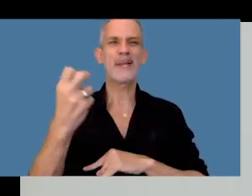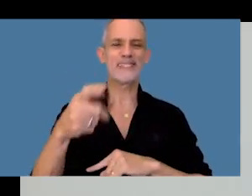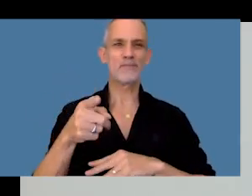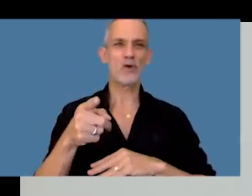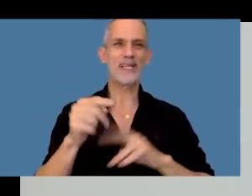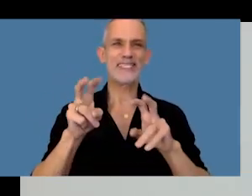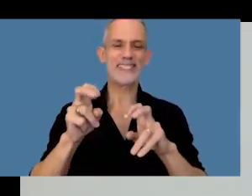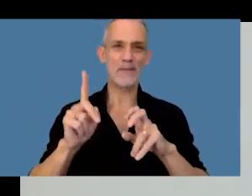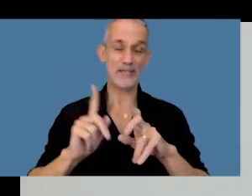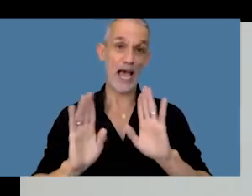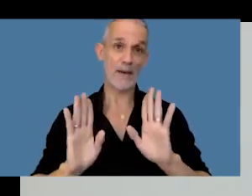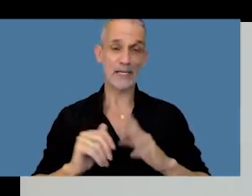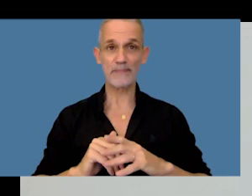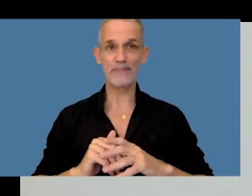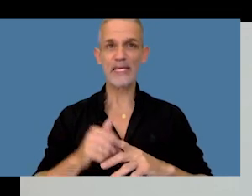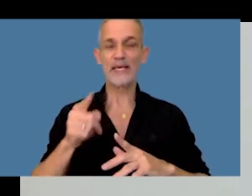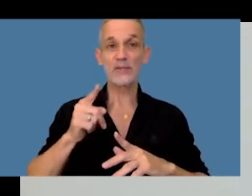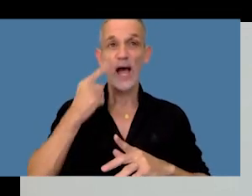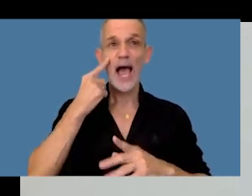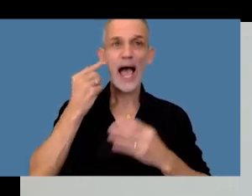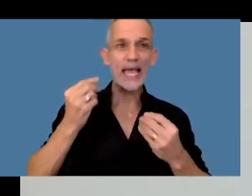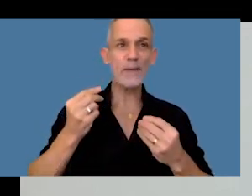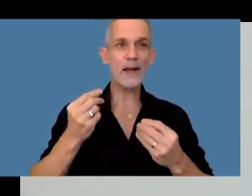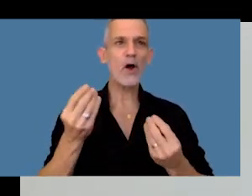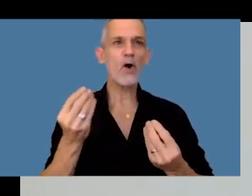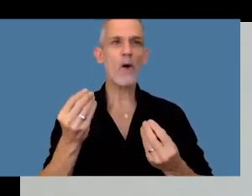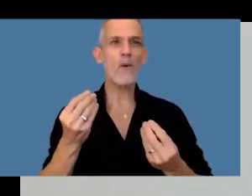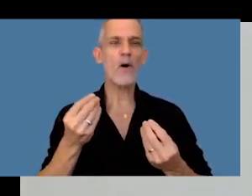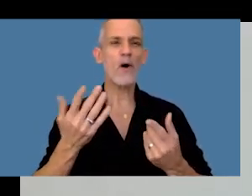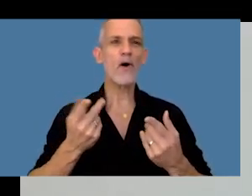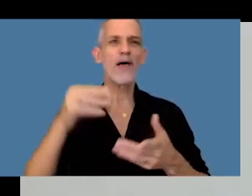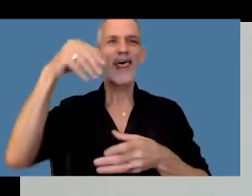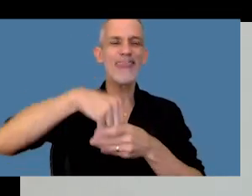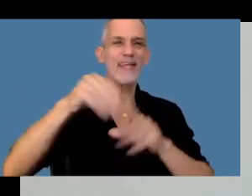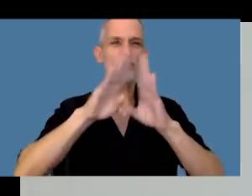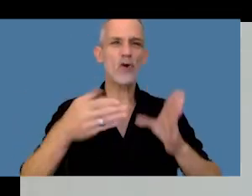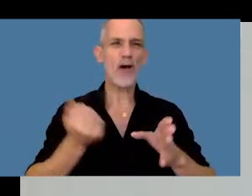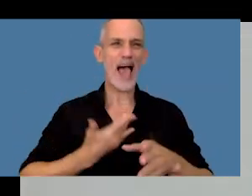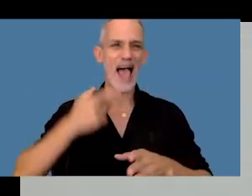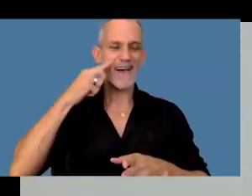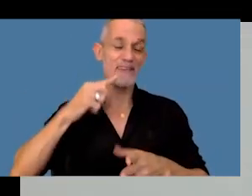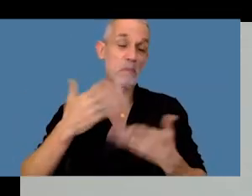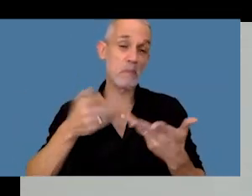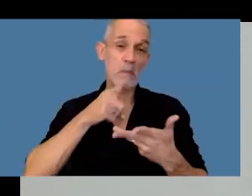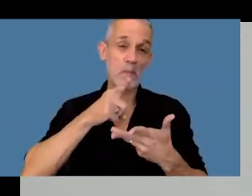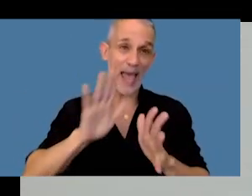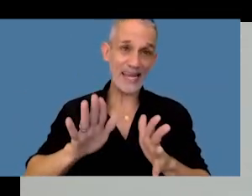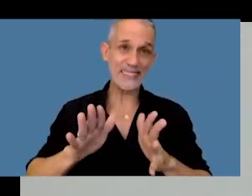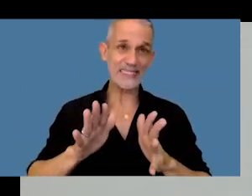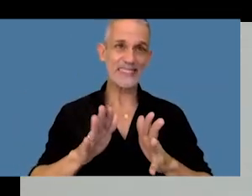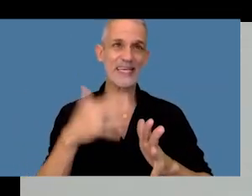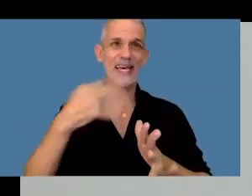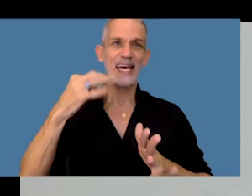de percepciones. Bueno, eso hay que ver también cómo se va a jugar en el organismo. Supuestamente habrá que